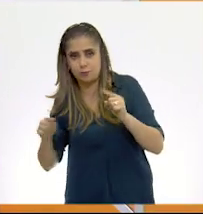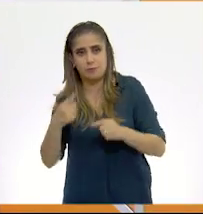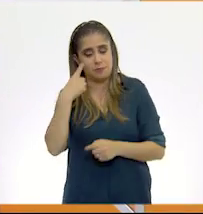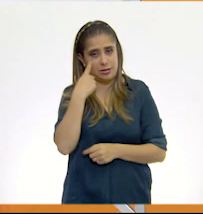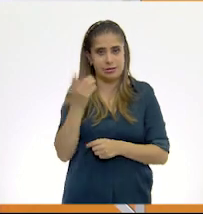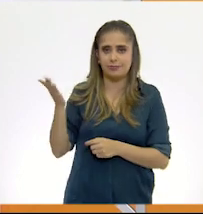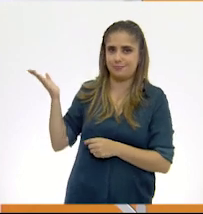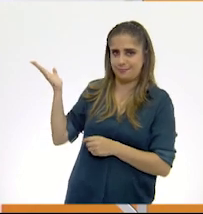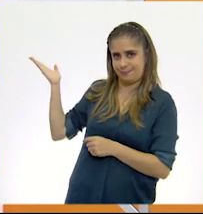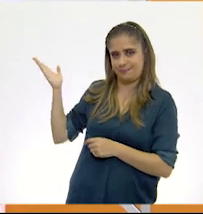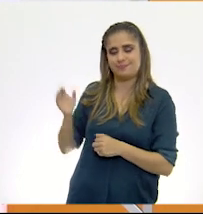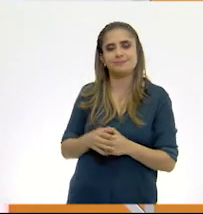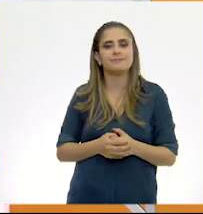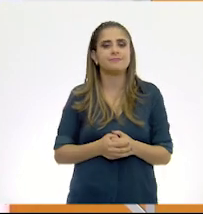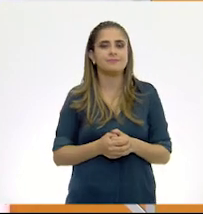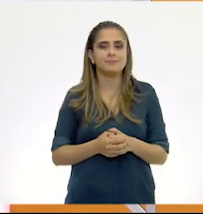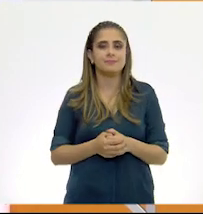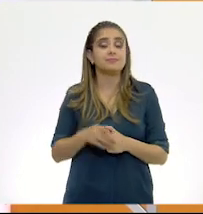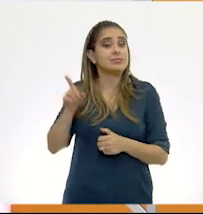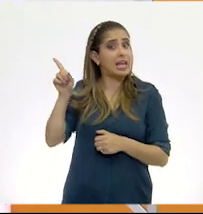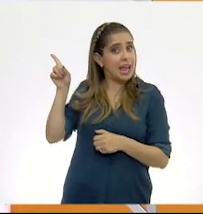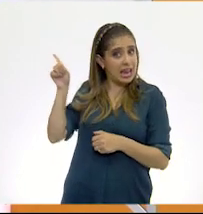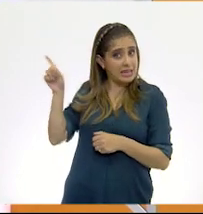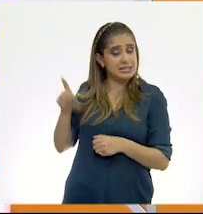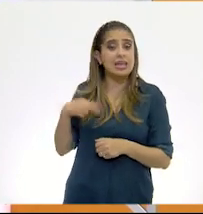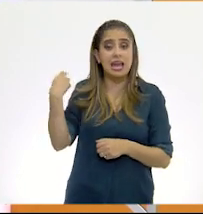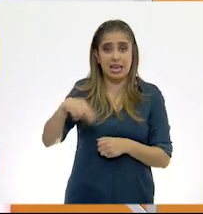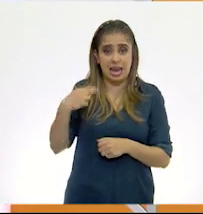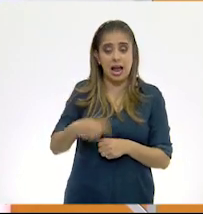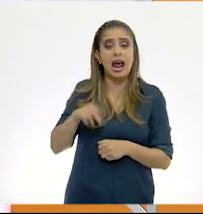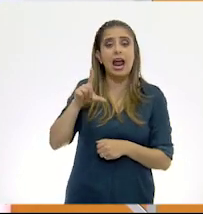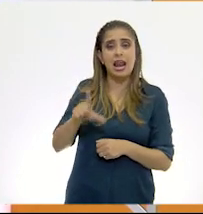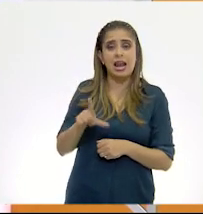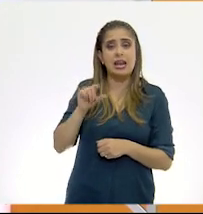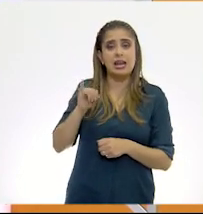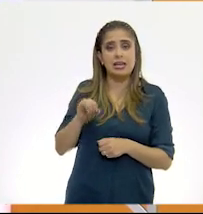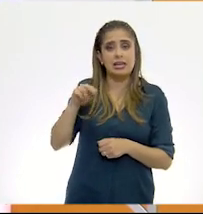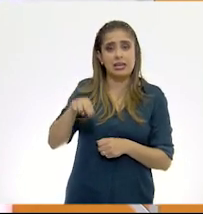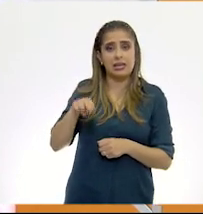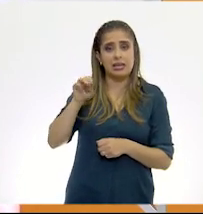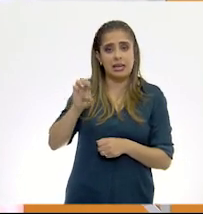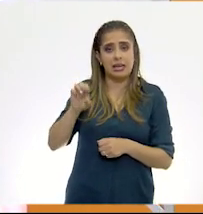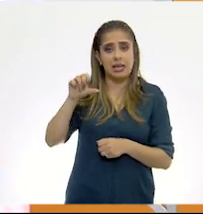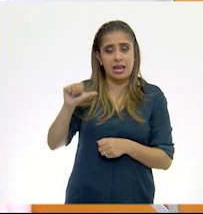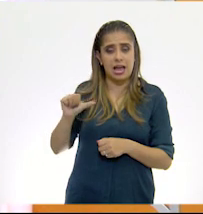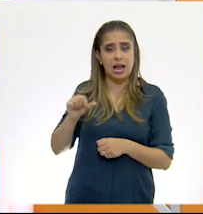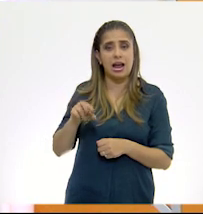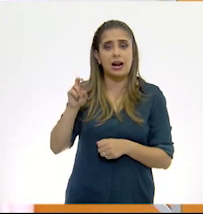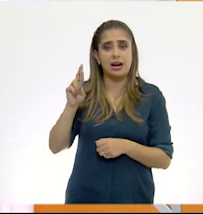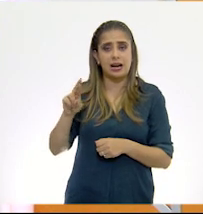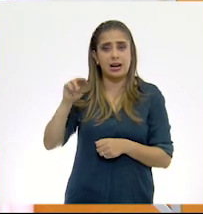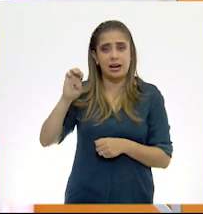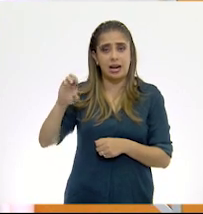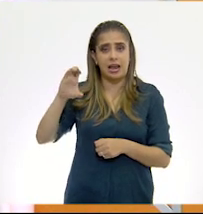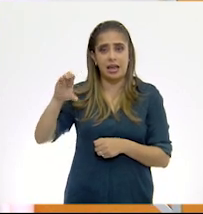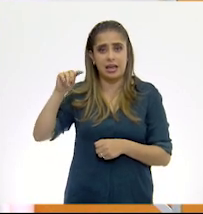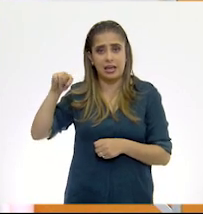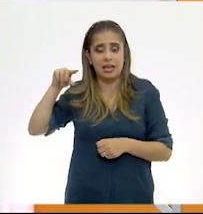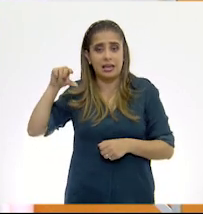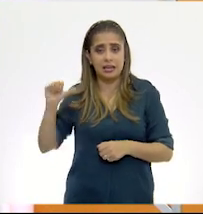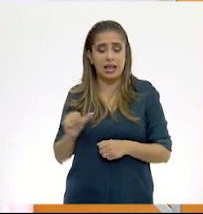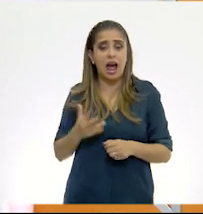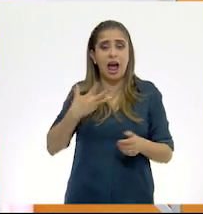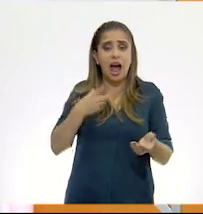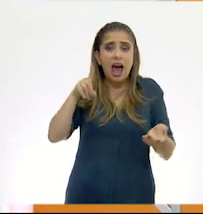a utilizar otro marcador. Muy bien. Esta es una línea recta. Cierto. Es una sucesión de puntitos que aunque